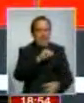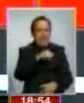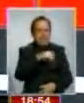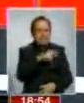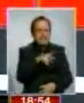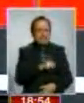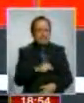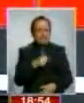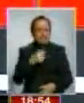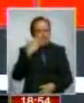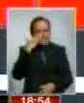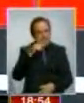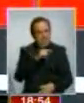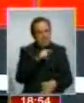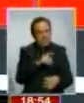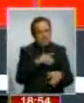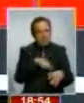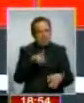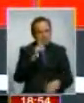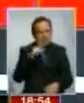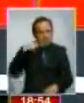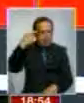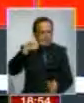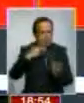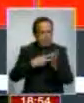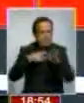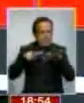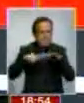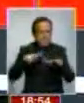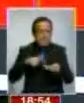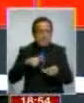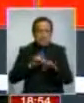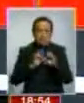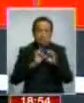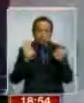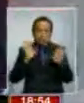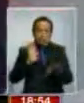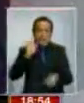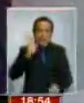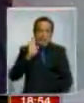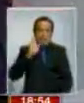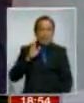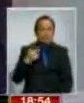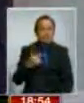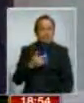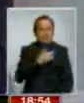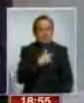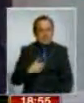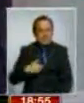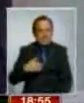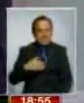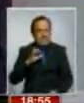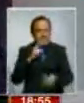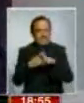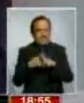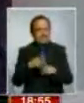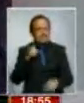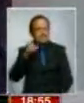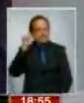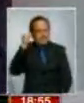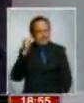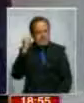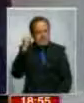estos resultados que tienen, bueno, cifras para el 2017, mira, como tal vez sea su aspiración? Nosotros tenemos que poner mucha atención con la